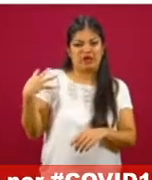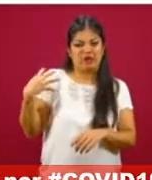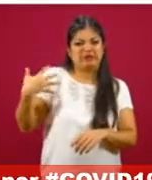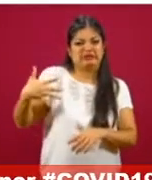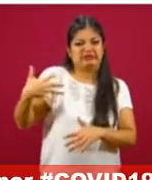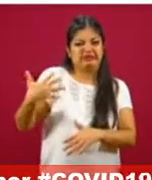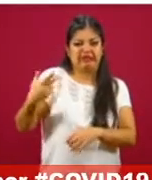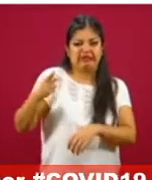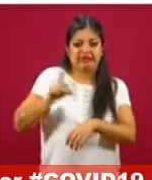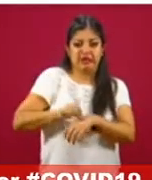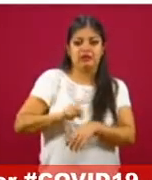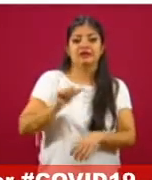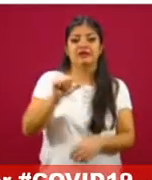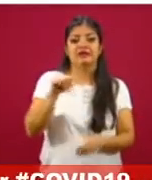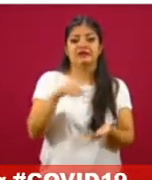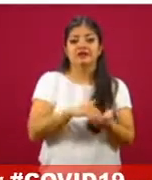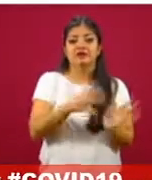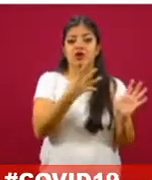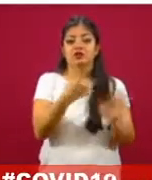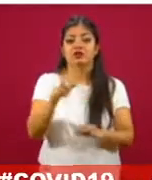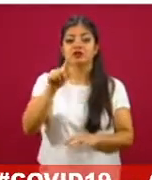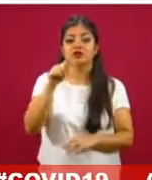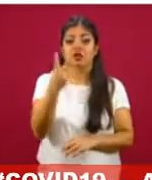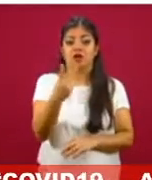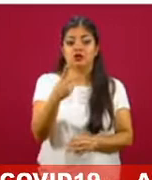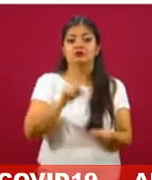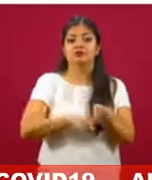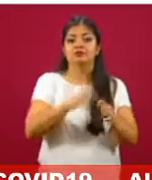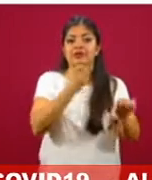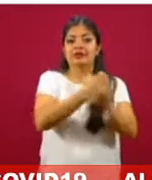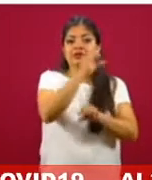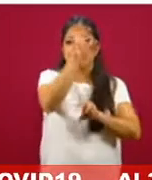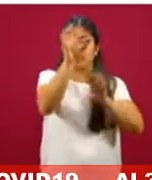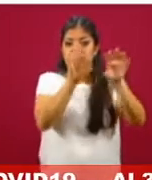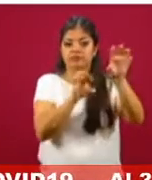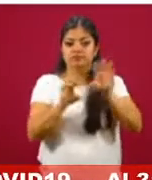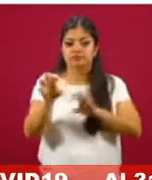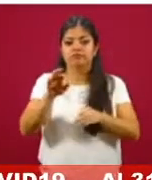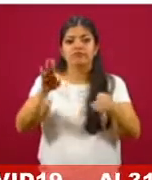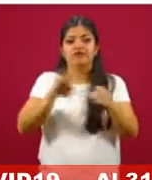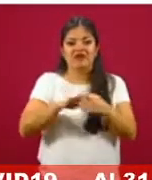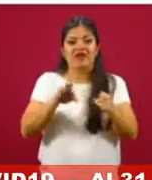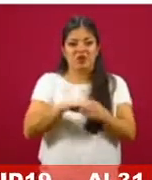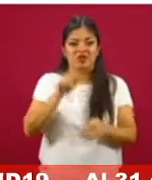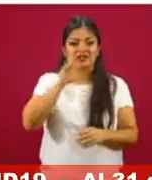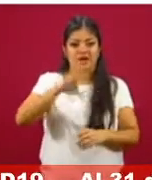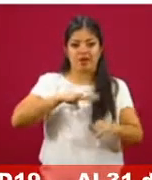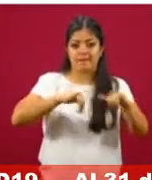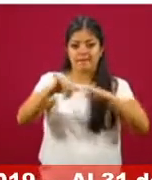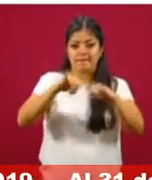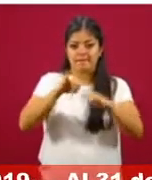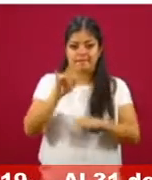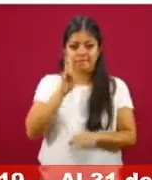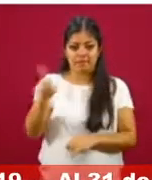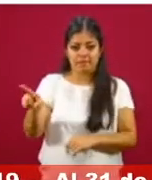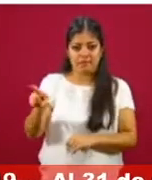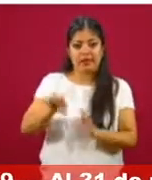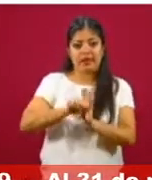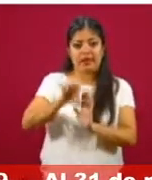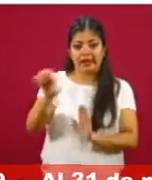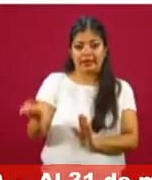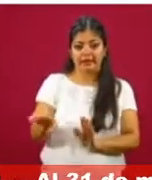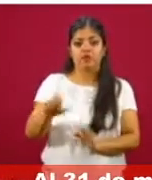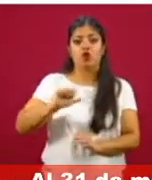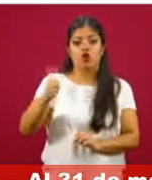días, 16.962 se distribuyen de acuerdo a los intervalos de frecuencia que se ven en el mapa y en la